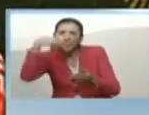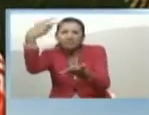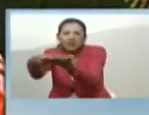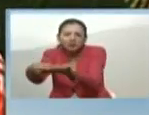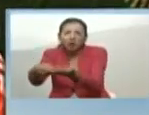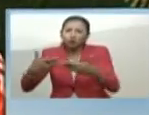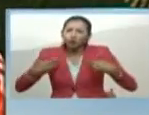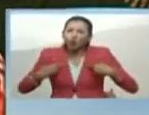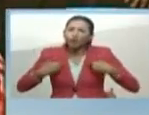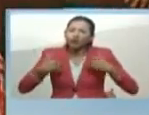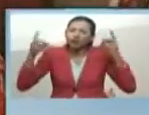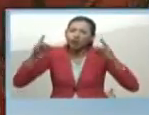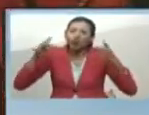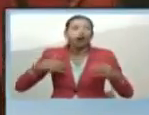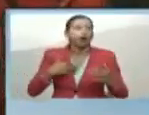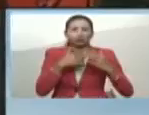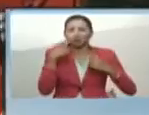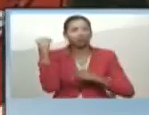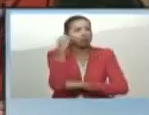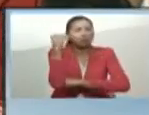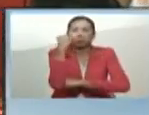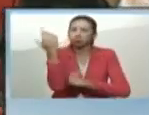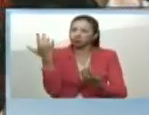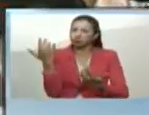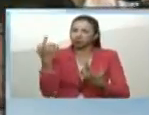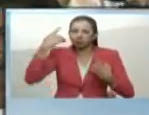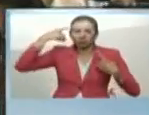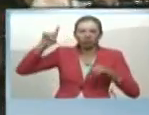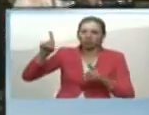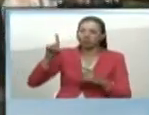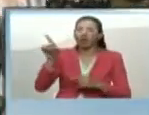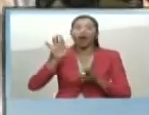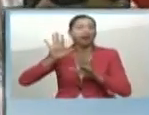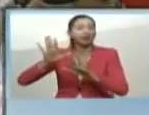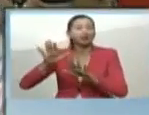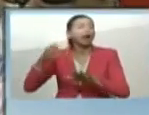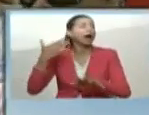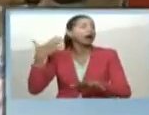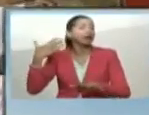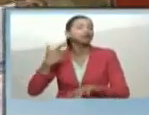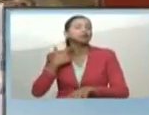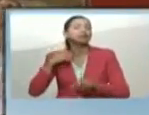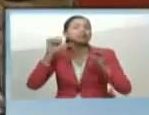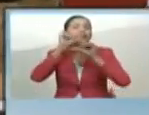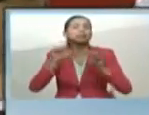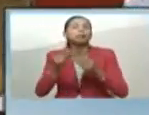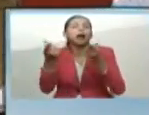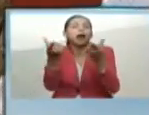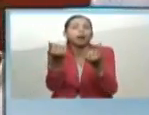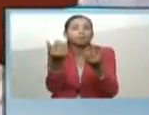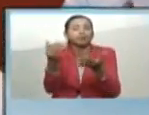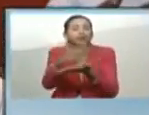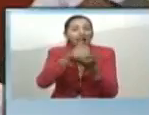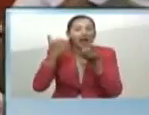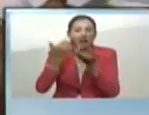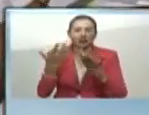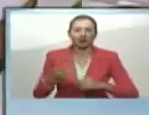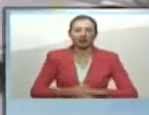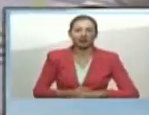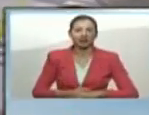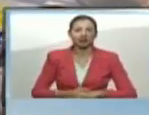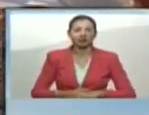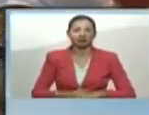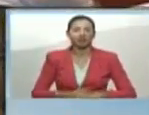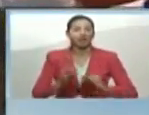importa el sálvese quien pueda el capitalismo que nos han impuesto en los últimos meses y años el